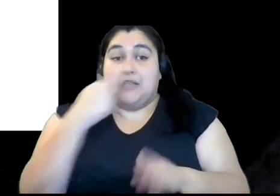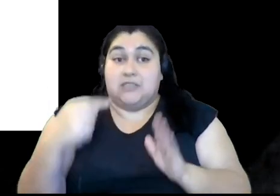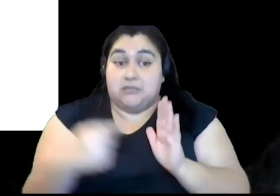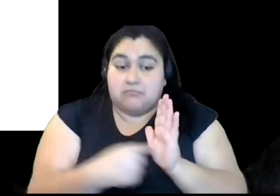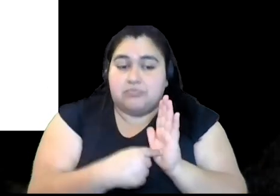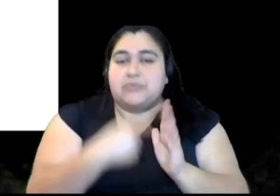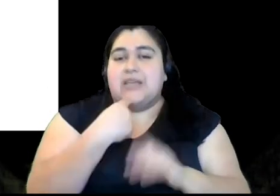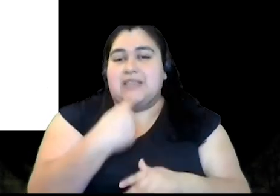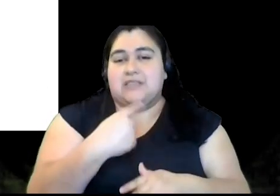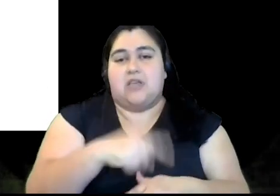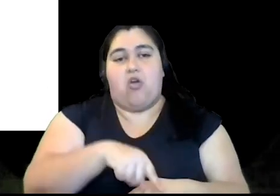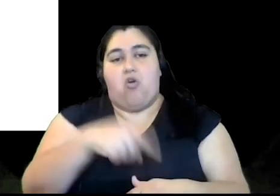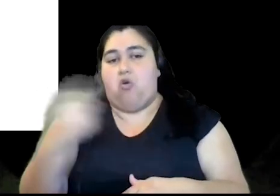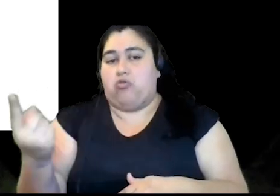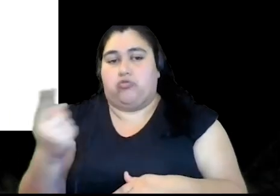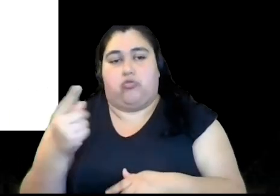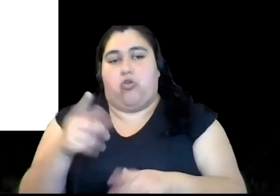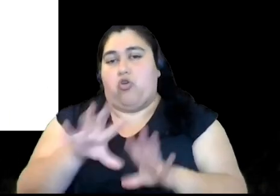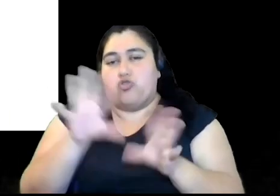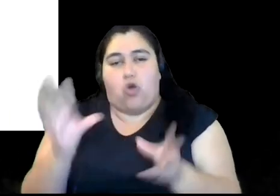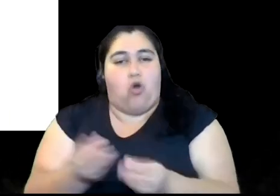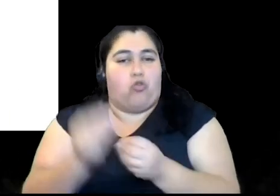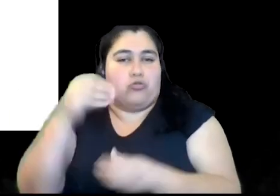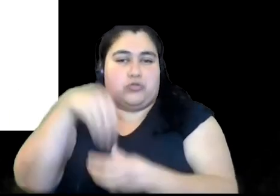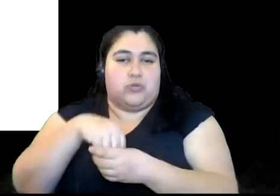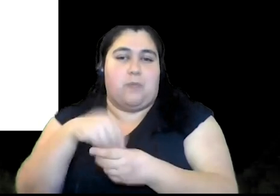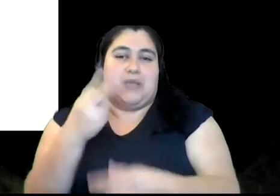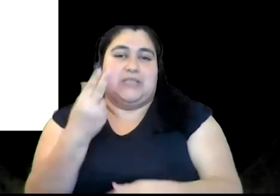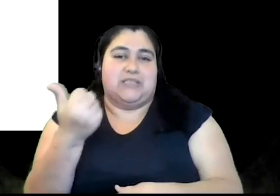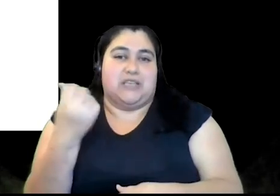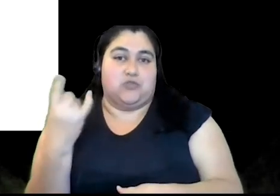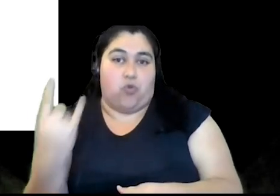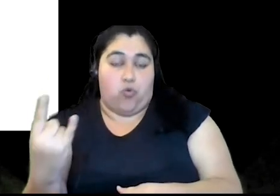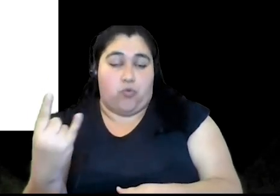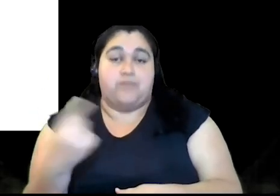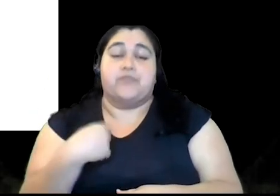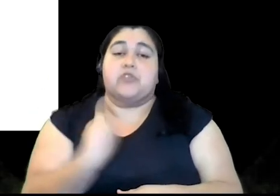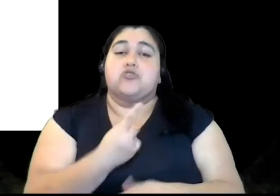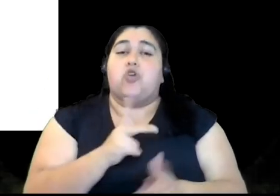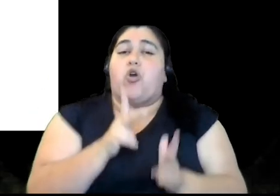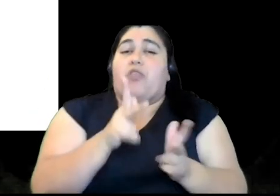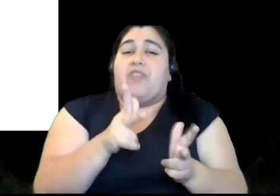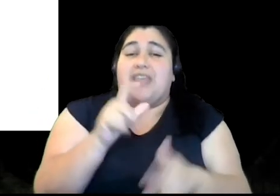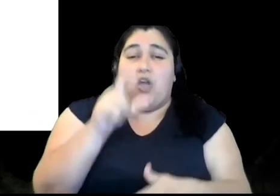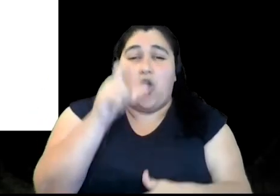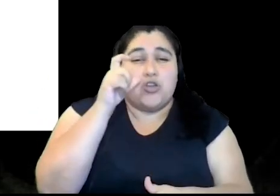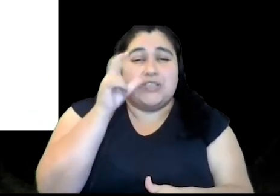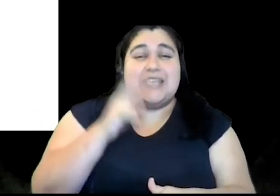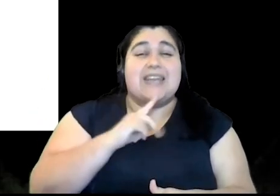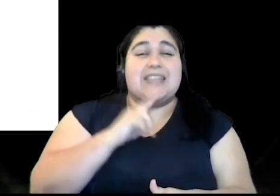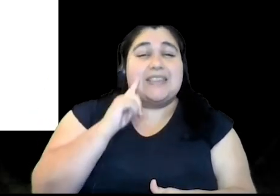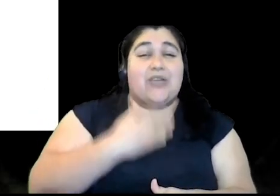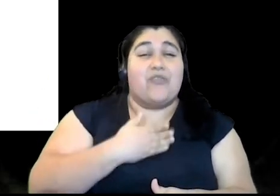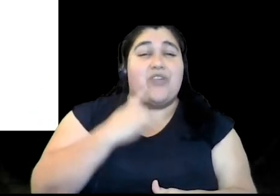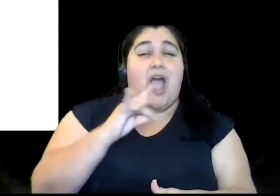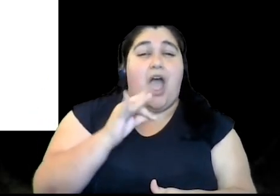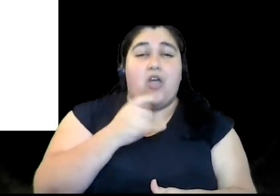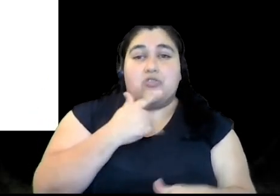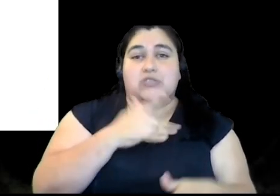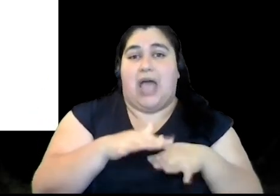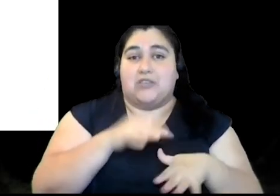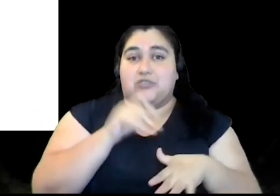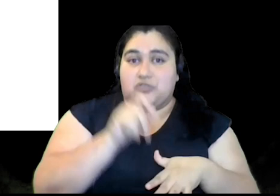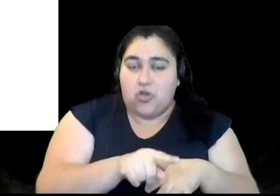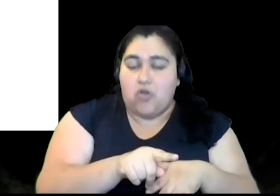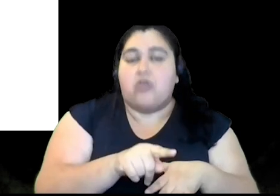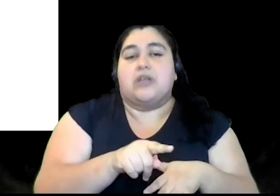demás caen en el 26U. Y cuando hablo de certificados de acciones, nos encontramos, por